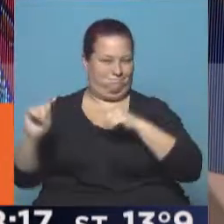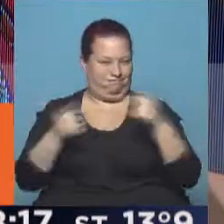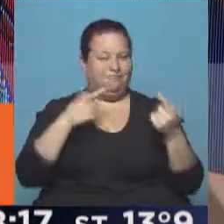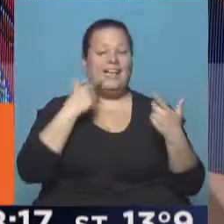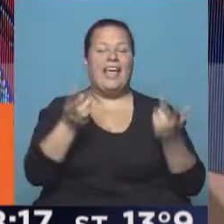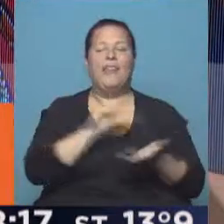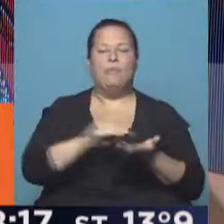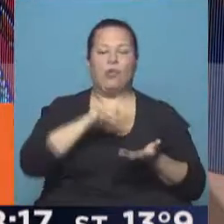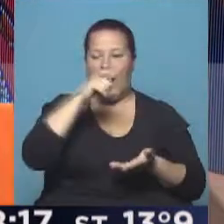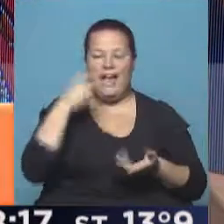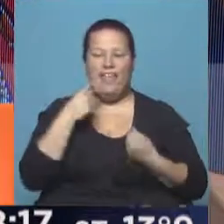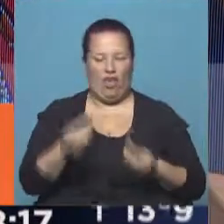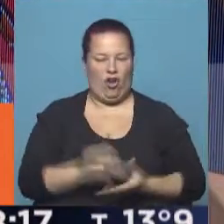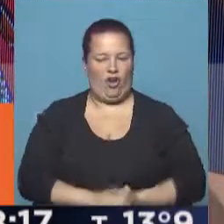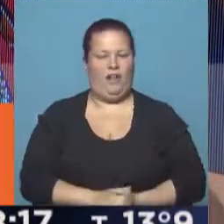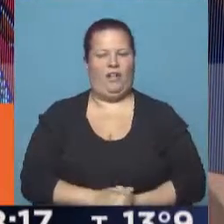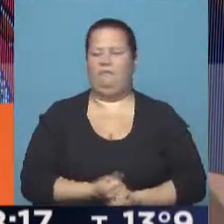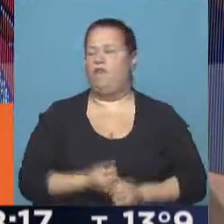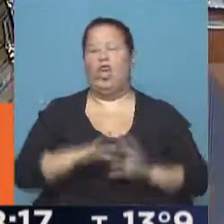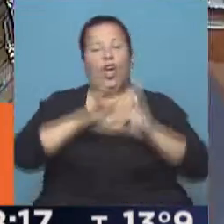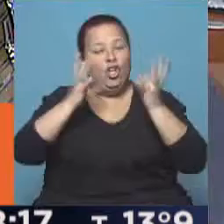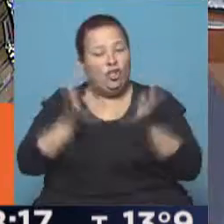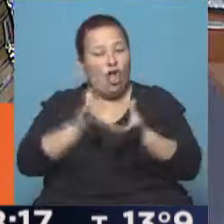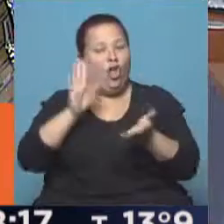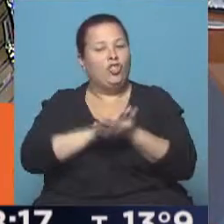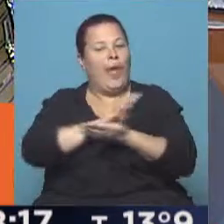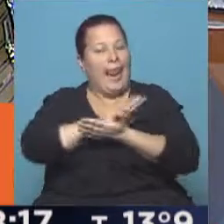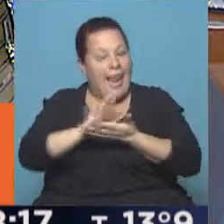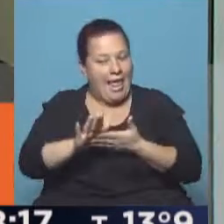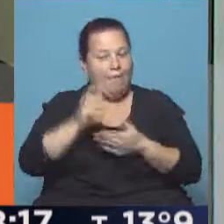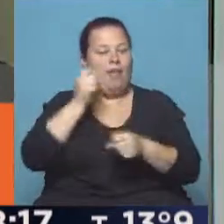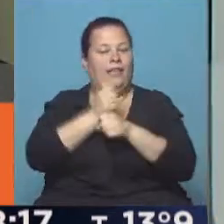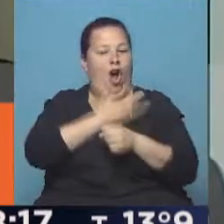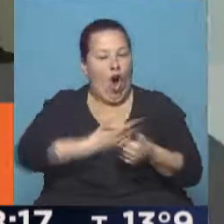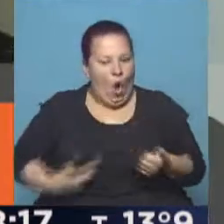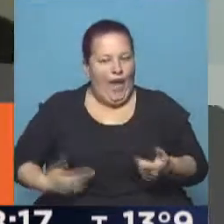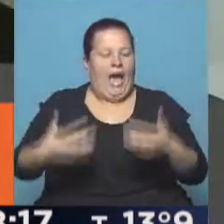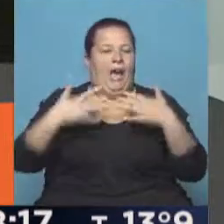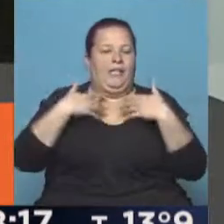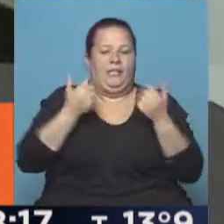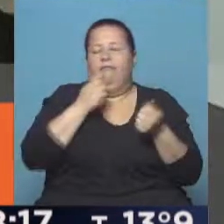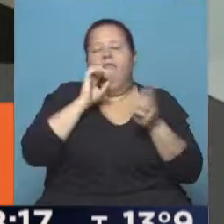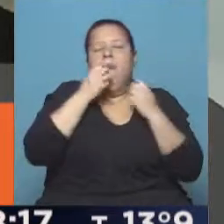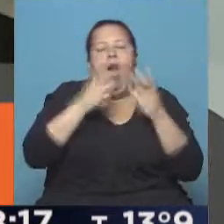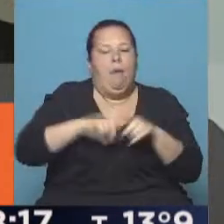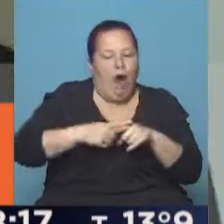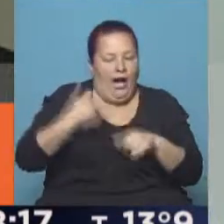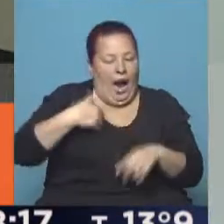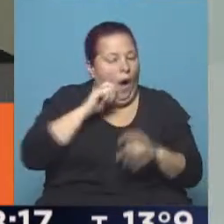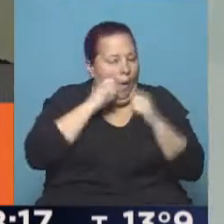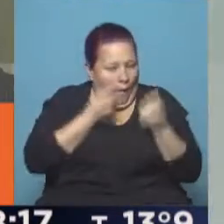esto dijeron los diputados nacionales. Toda cuestión que hace a la transparencia de los actos de gobierno, a la salud política de la República, es